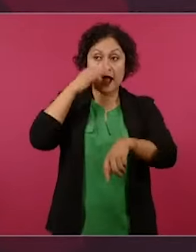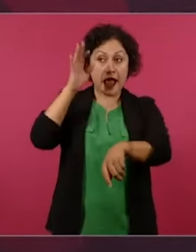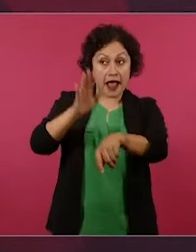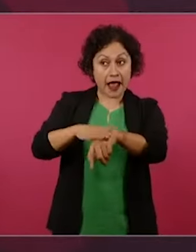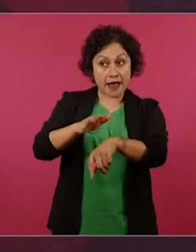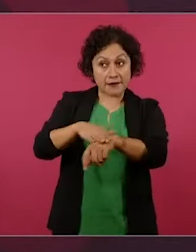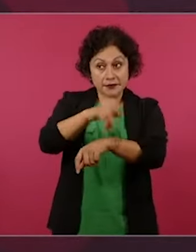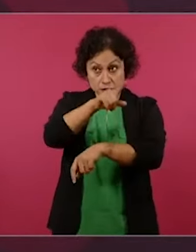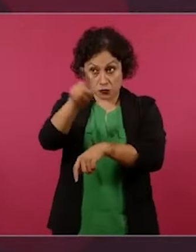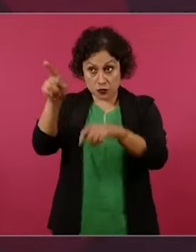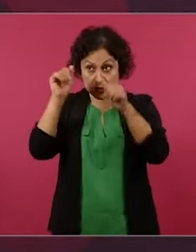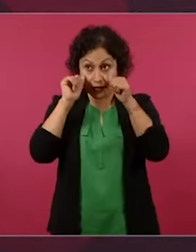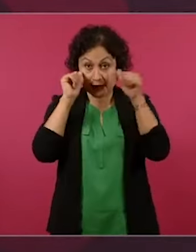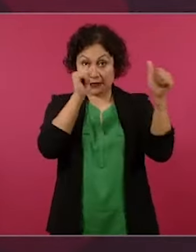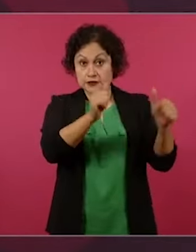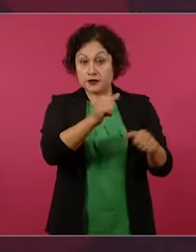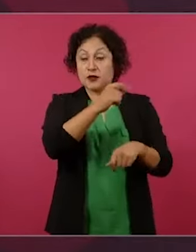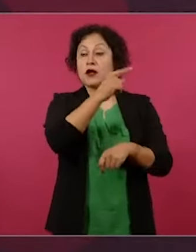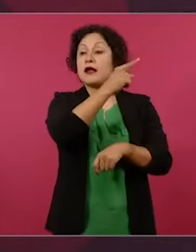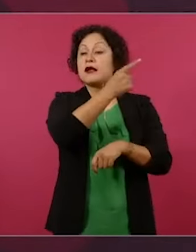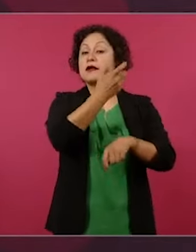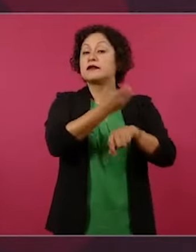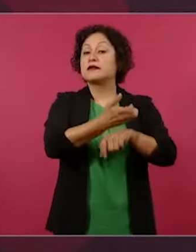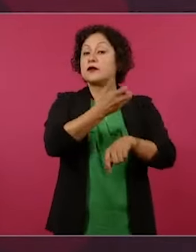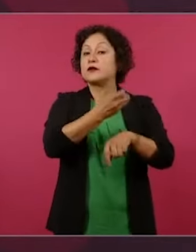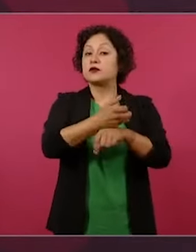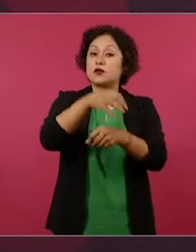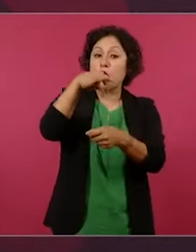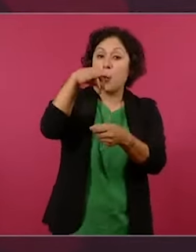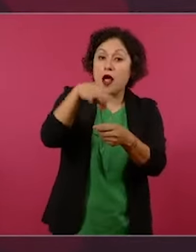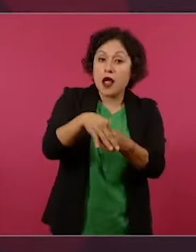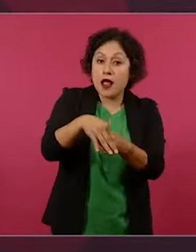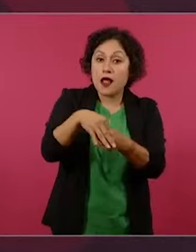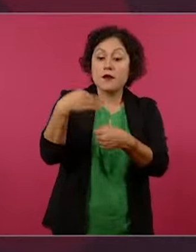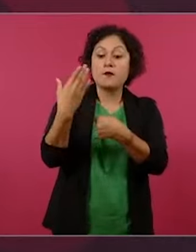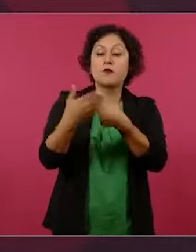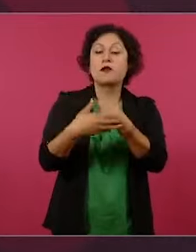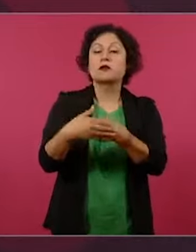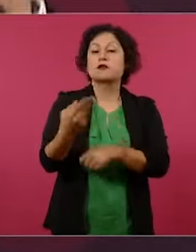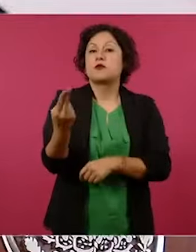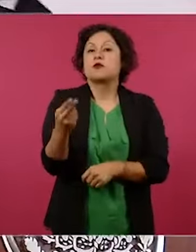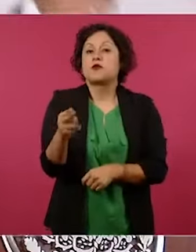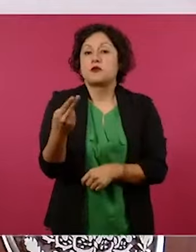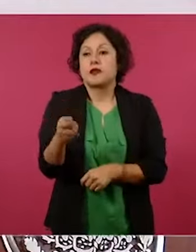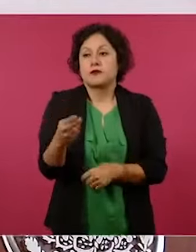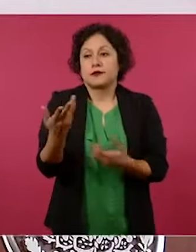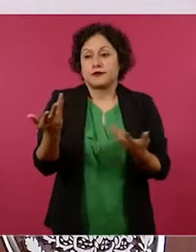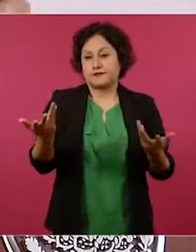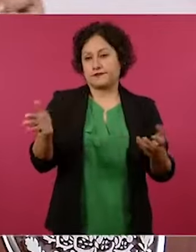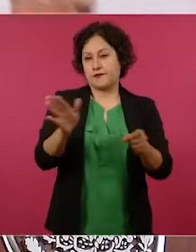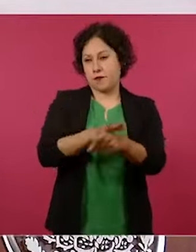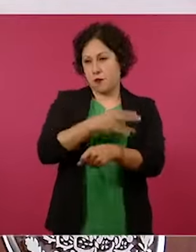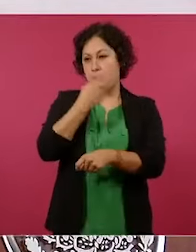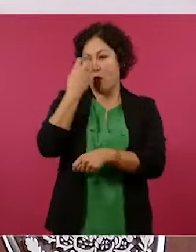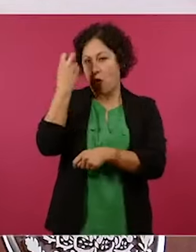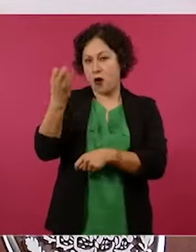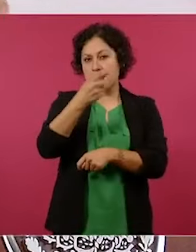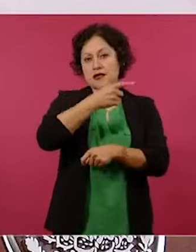noviembre en Estados Unidos y está la campaña.